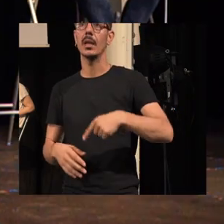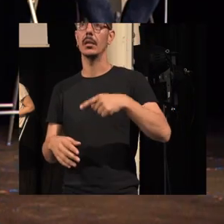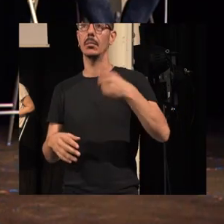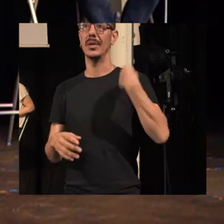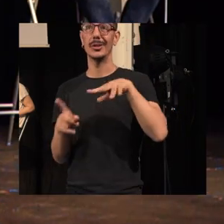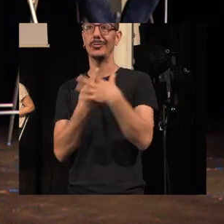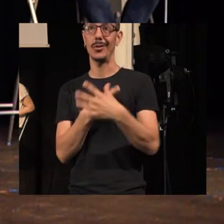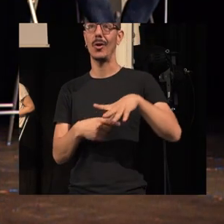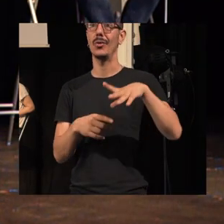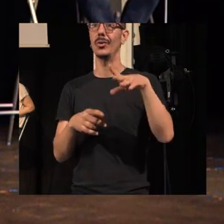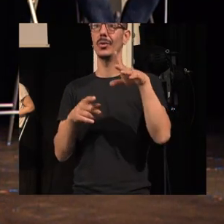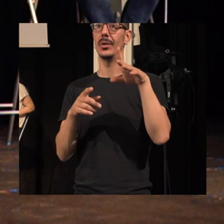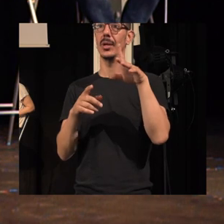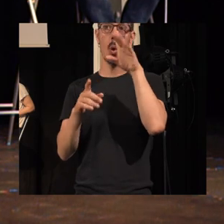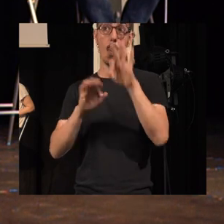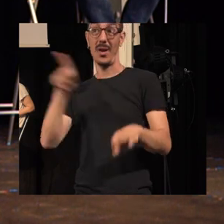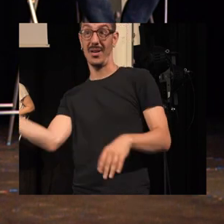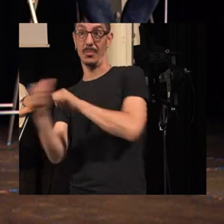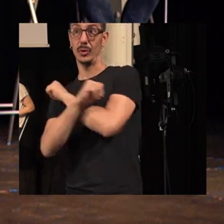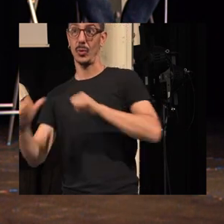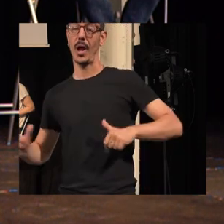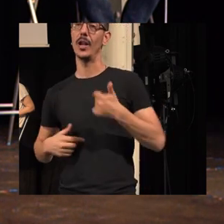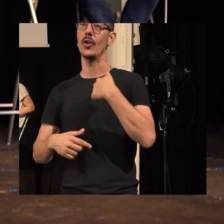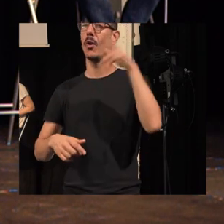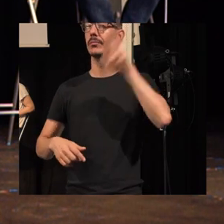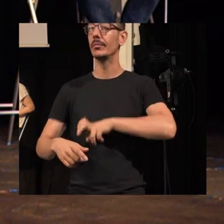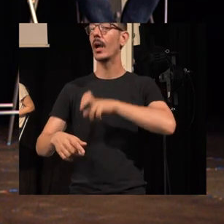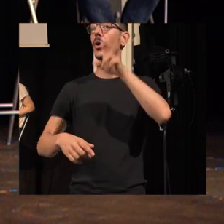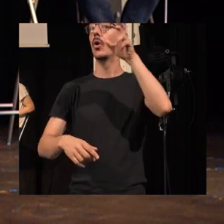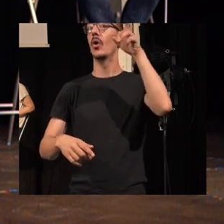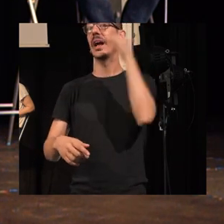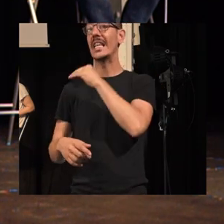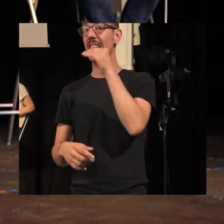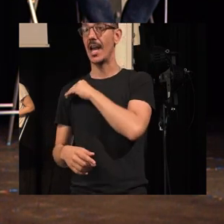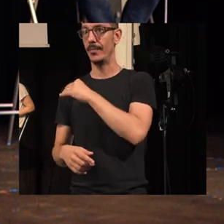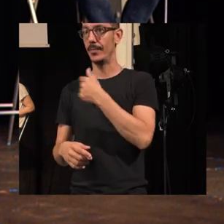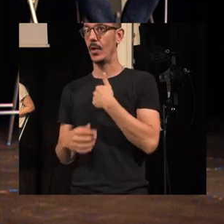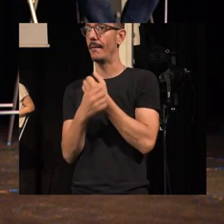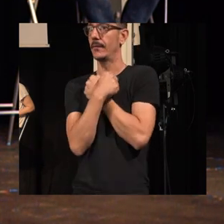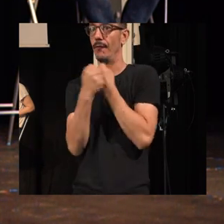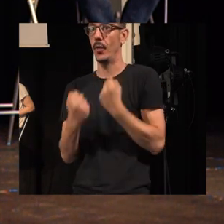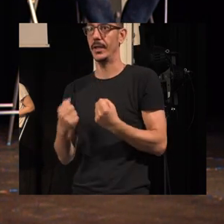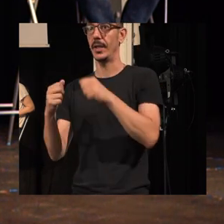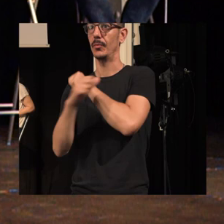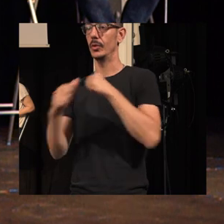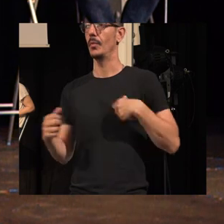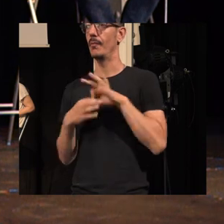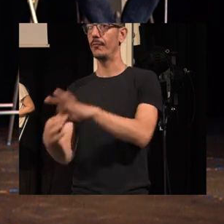digamos, de amor hacia Portugal es inmensa. Sin embargo, también tenemos